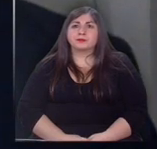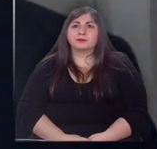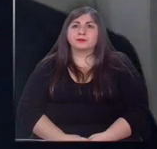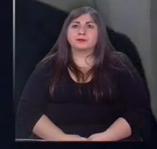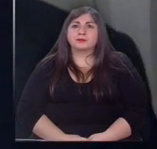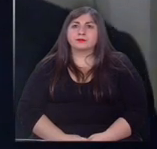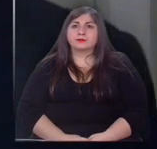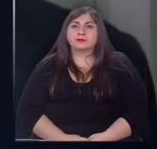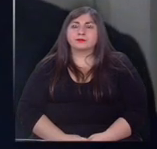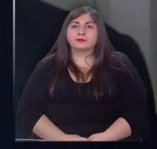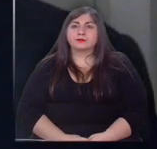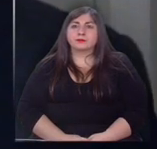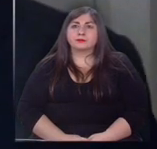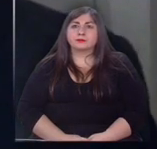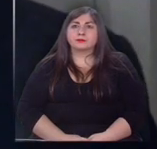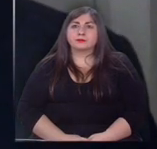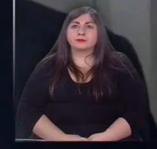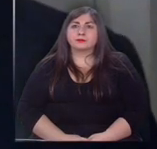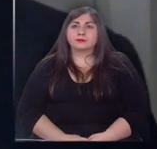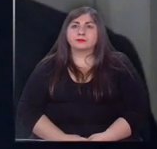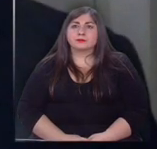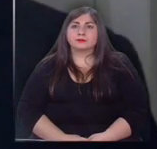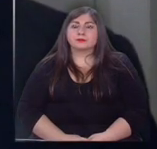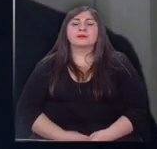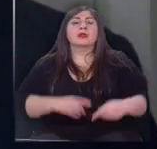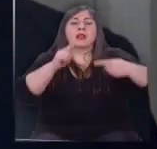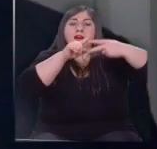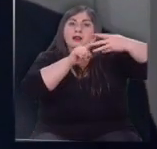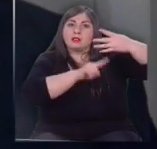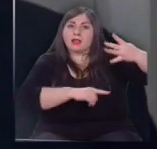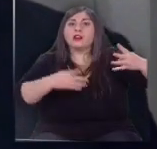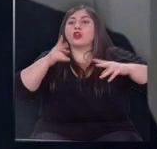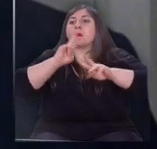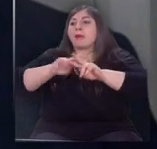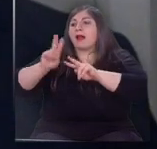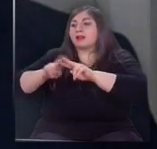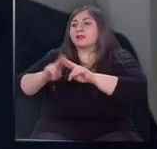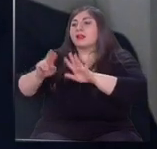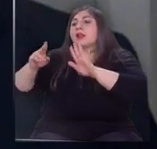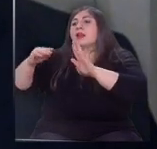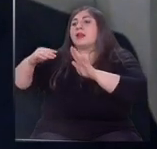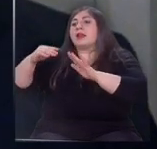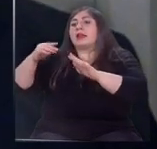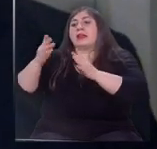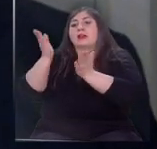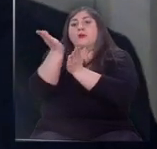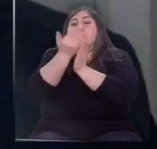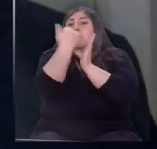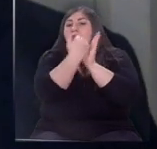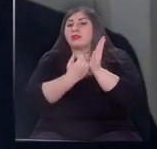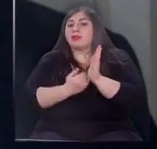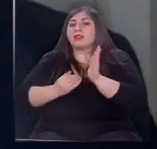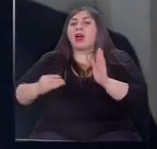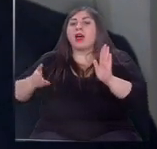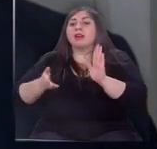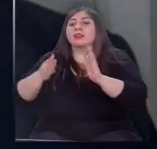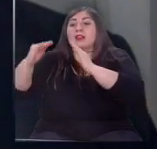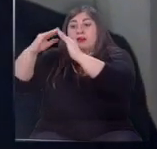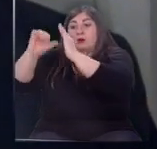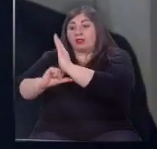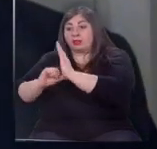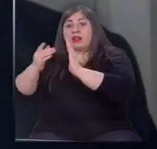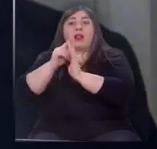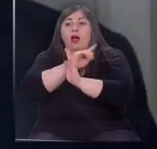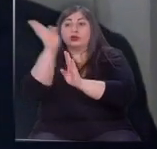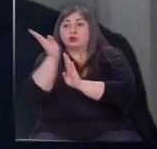para levantar medidas de restricción de movimientos. En el caso de las escuelas en particular